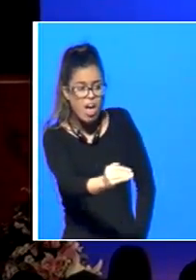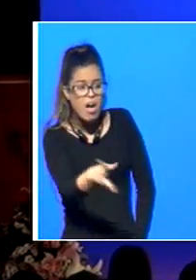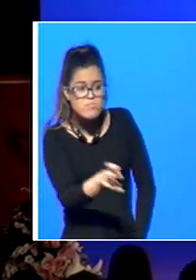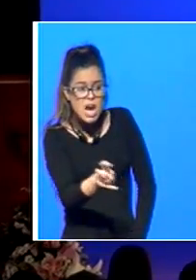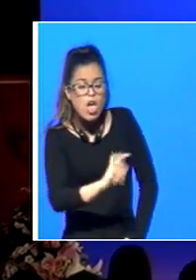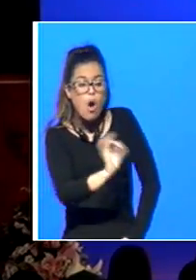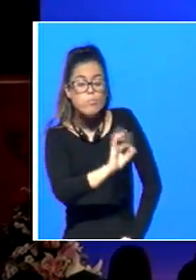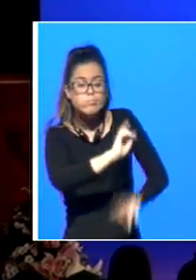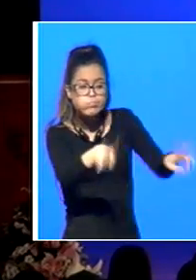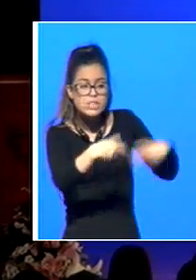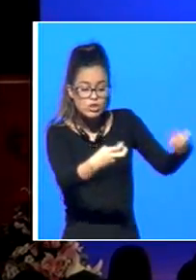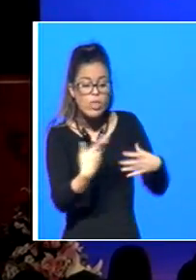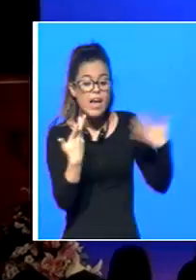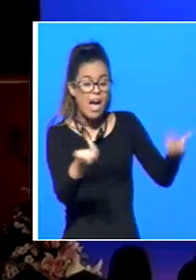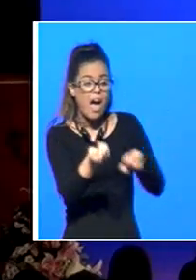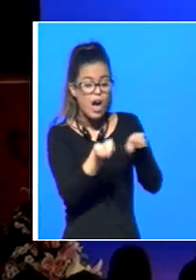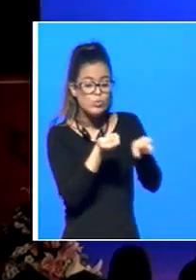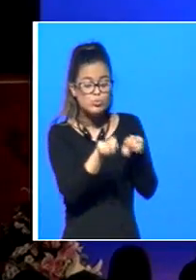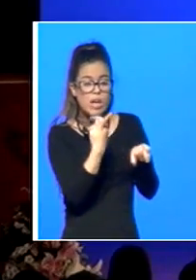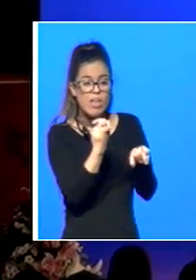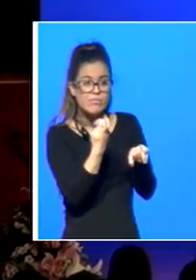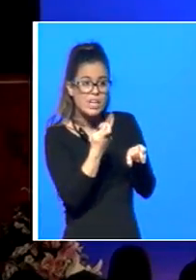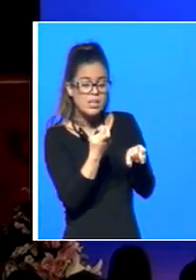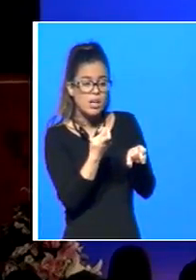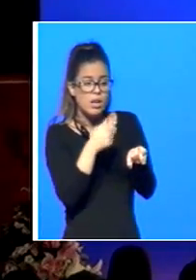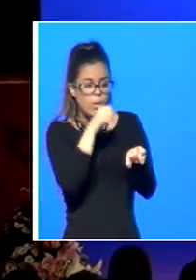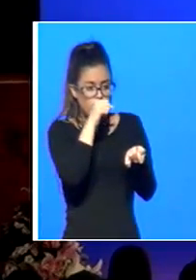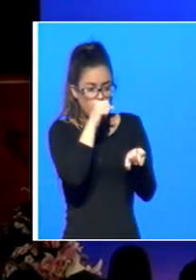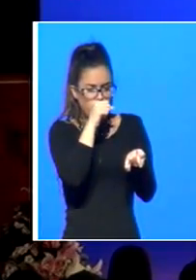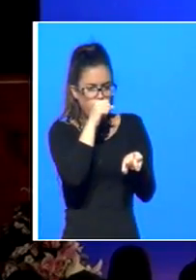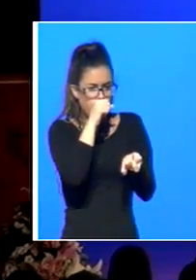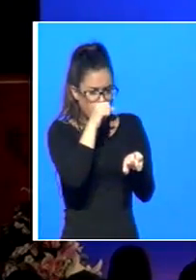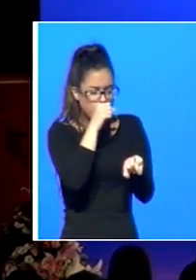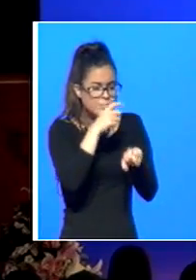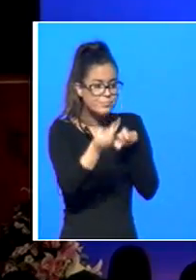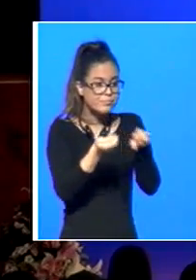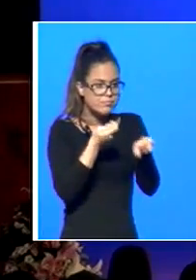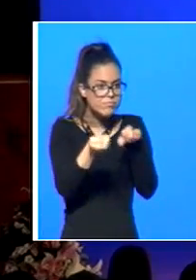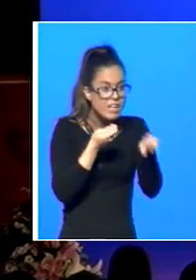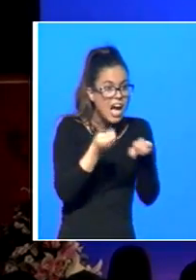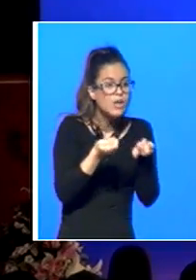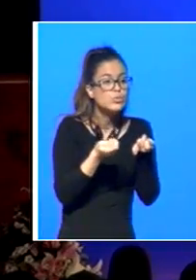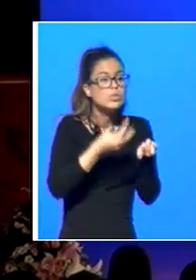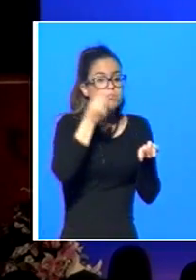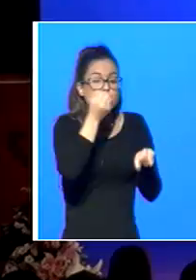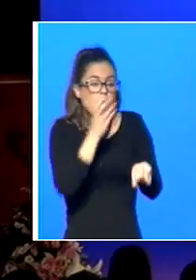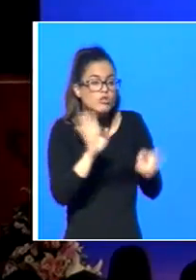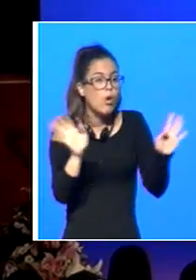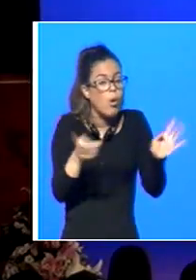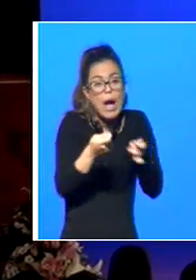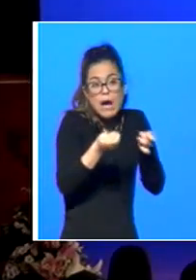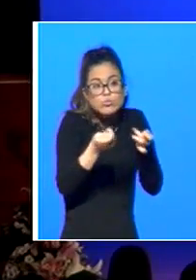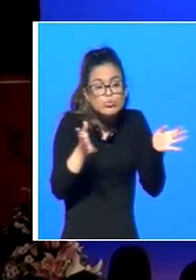si ajustes esos razonables, que no acabo de entender lo que significa, o no, pero hay que hacerlos. Debe